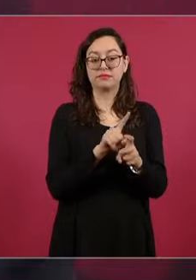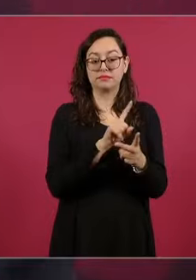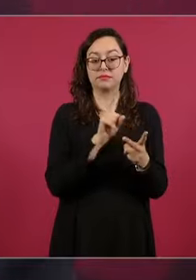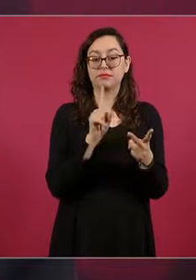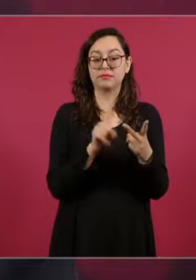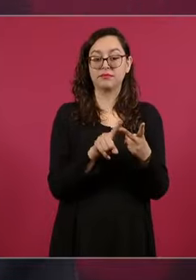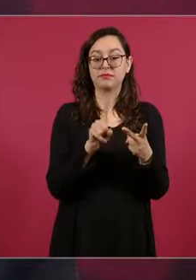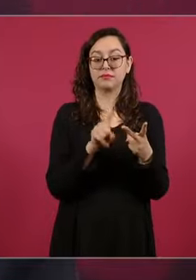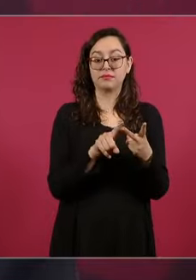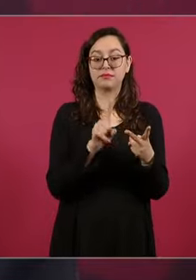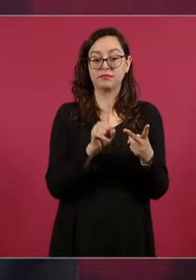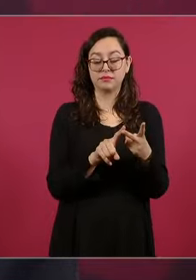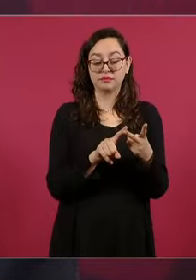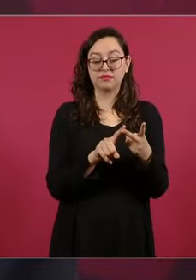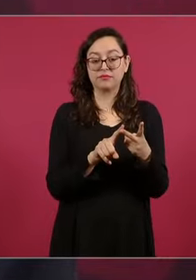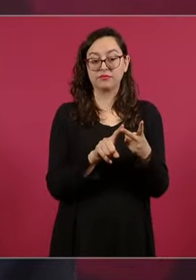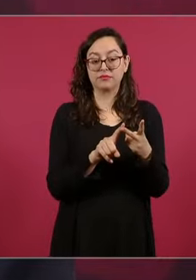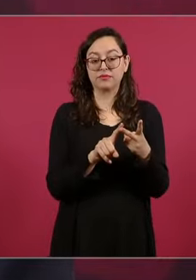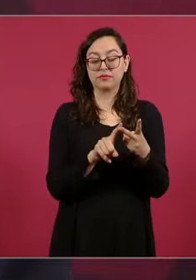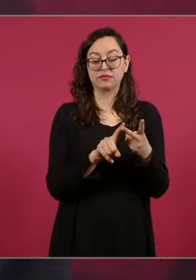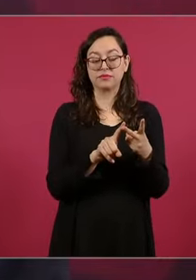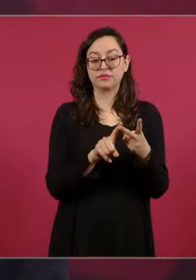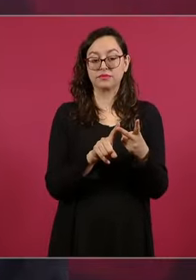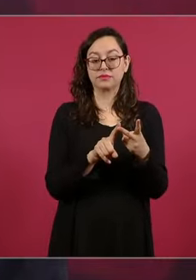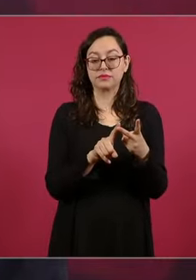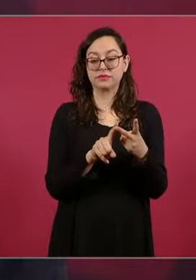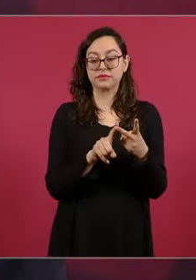el reconocimiento,